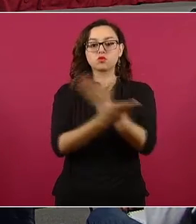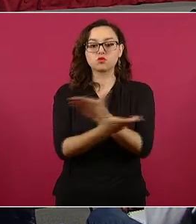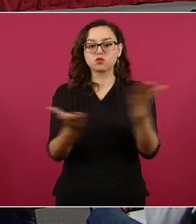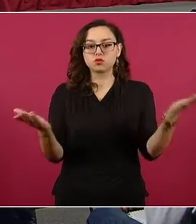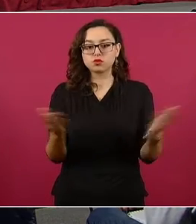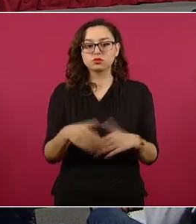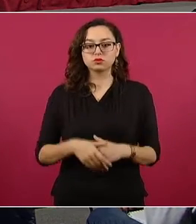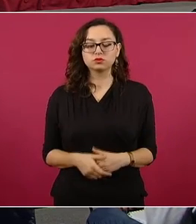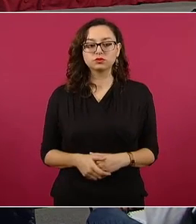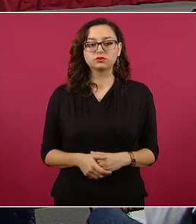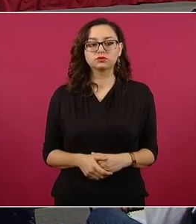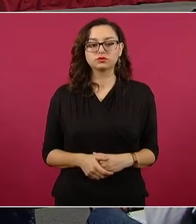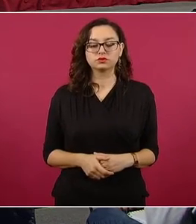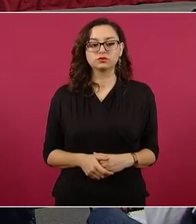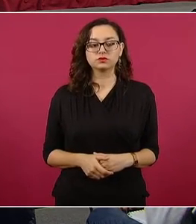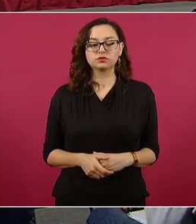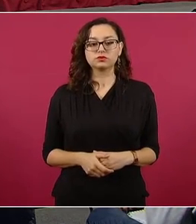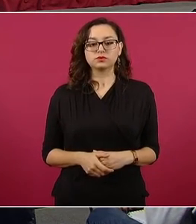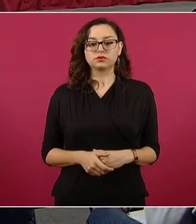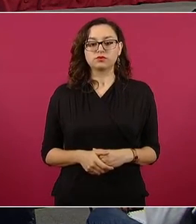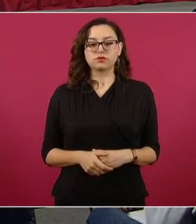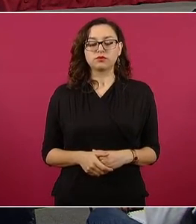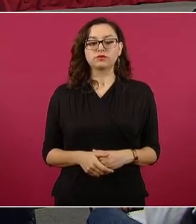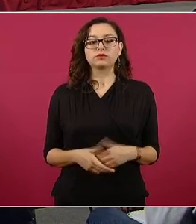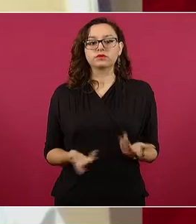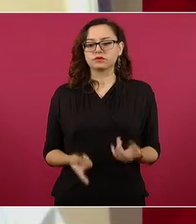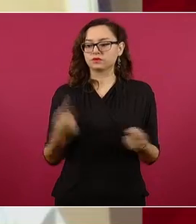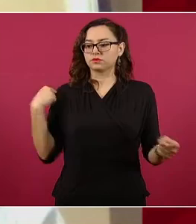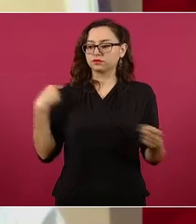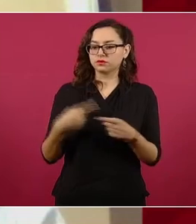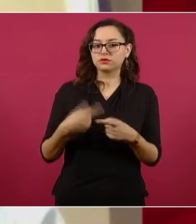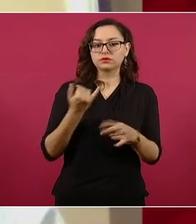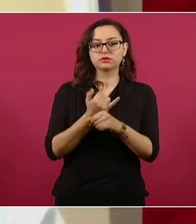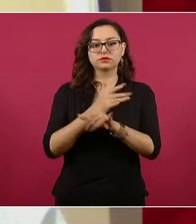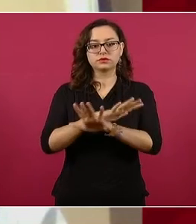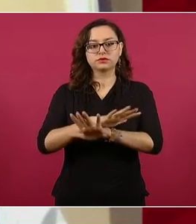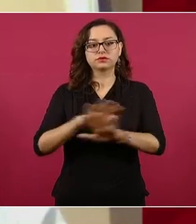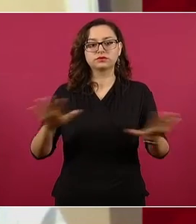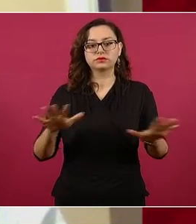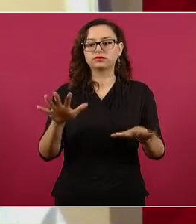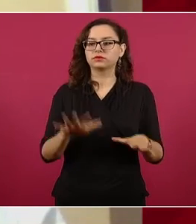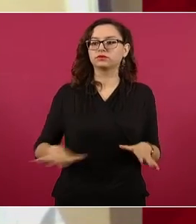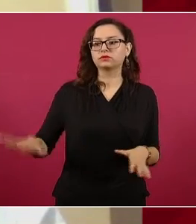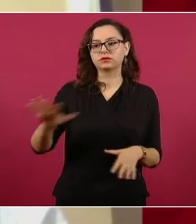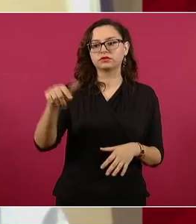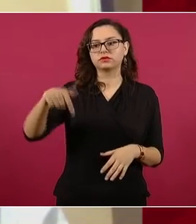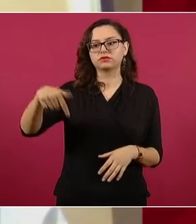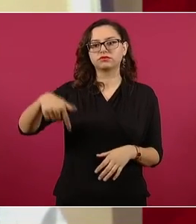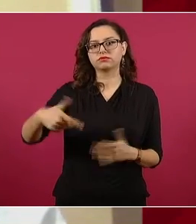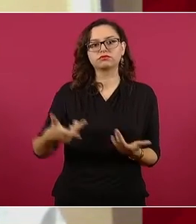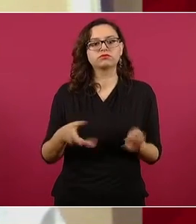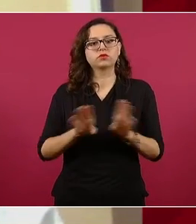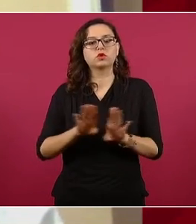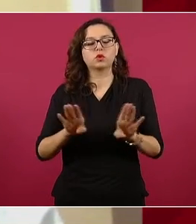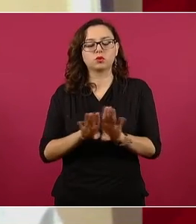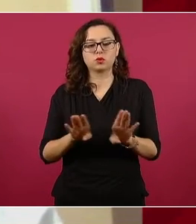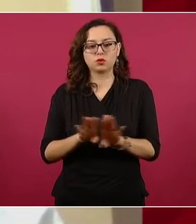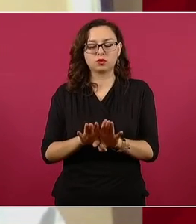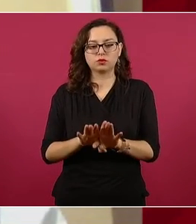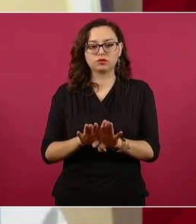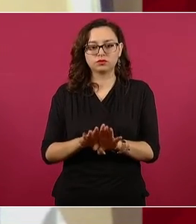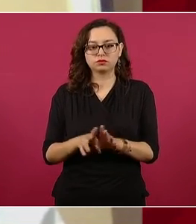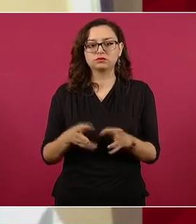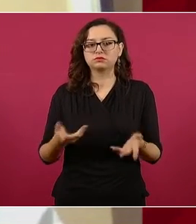permitir dar un informe de los avances que tenemos en Sabinas, Coahuila. Nos